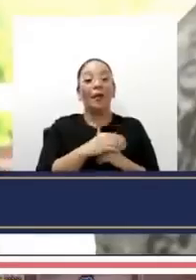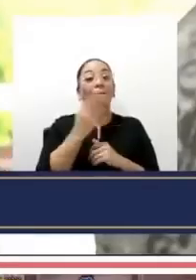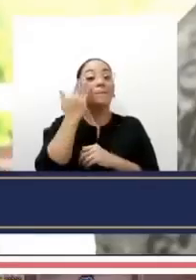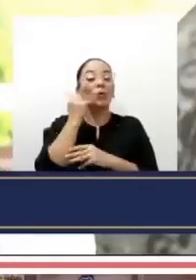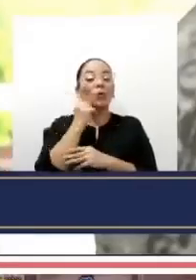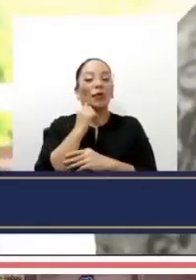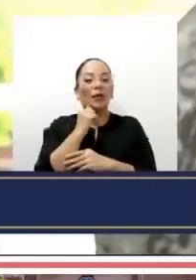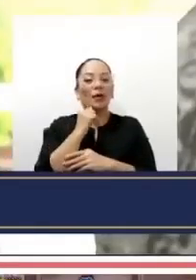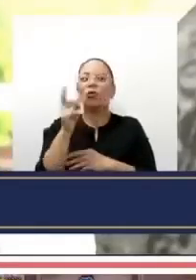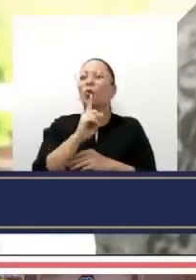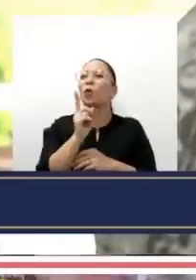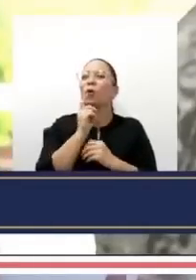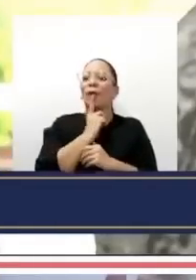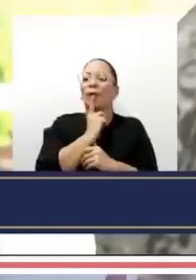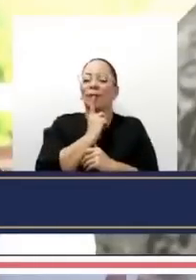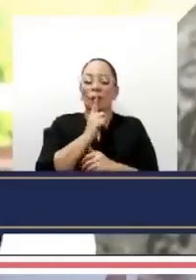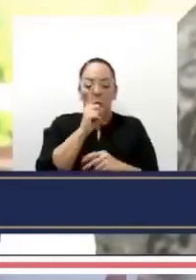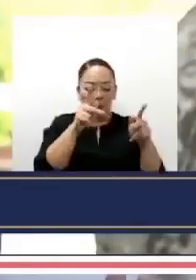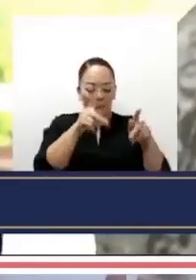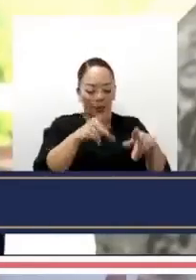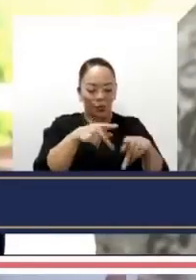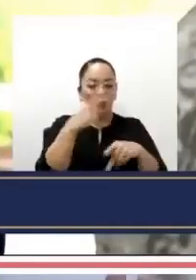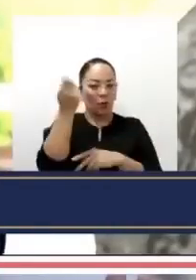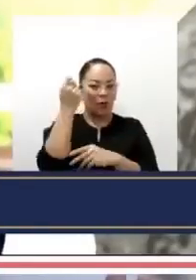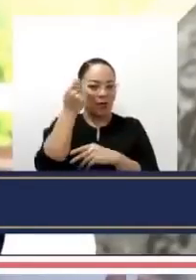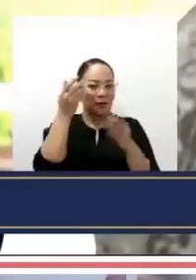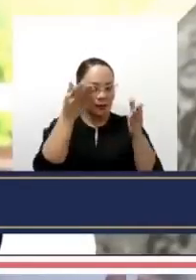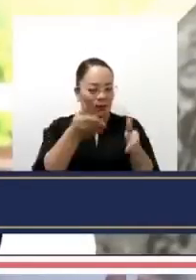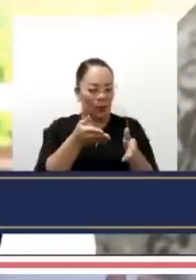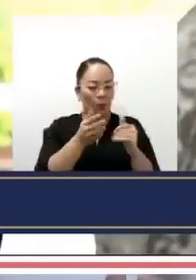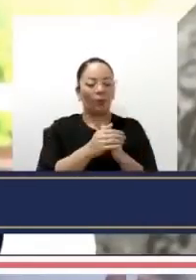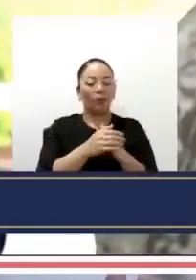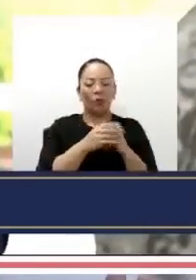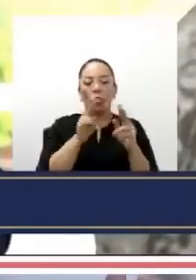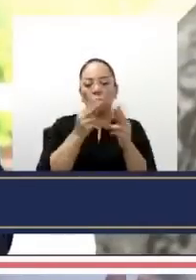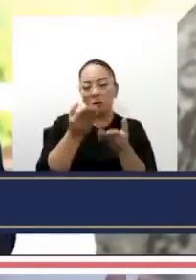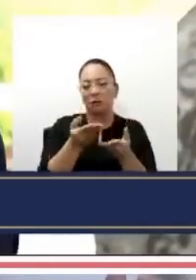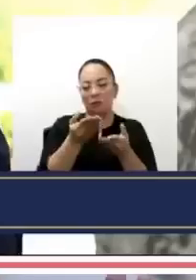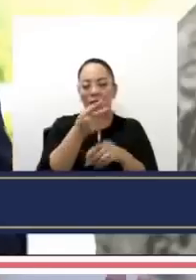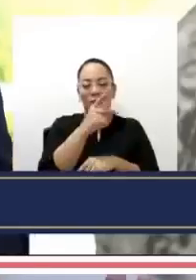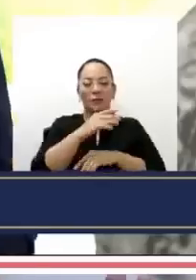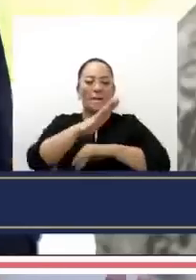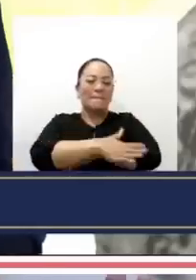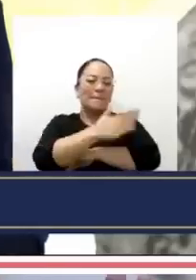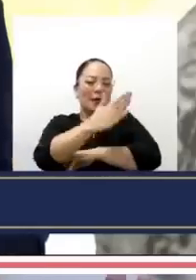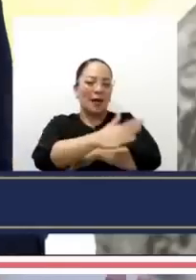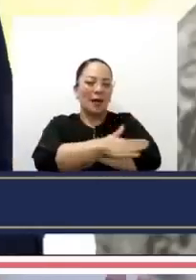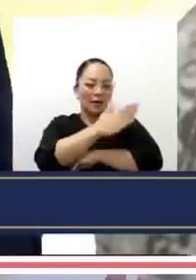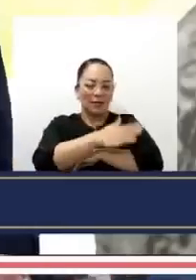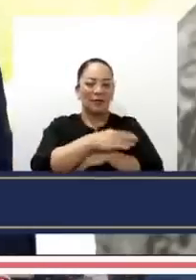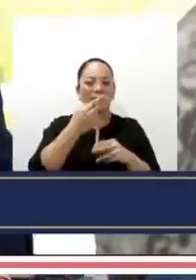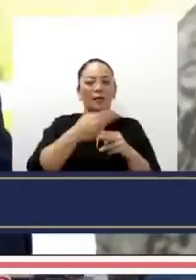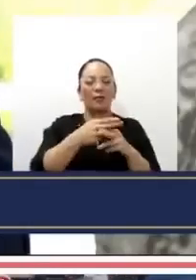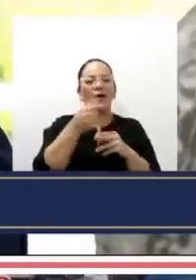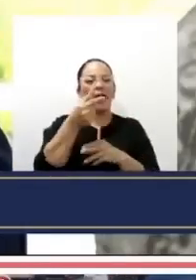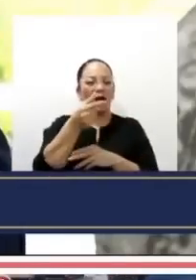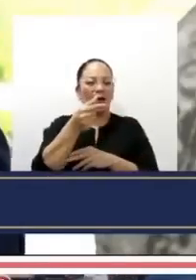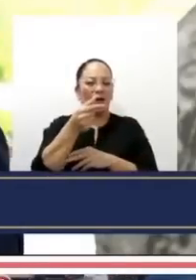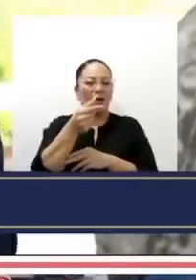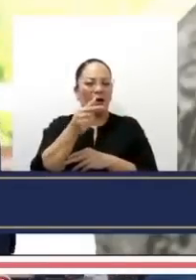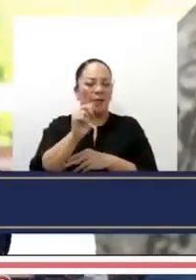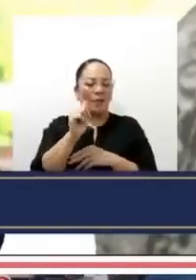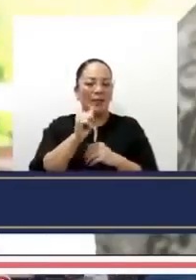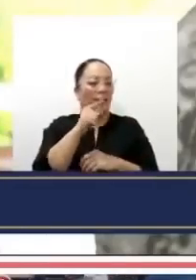más bien ciudadano no, creo que es residente guanacasteco, muy conocido allá por las playas, que se llama Gad Amit, amigo de andar